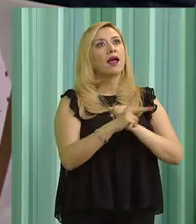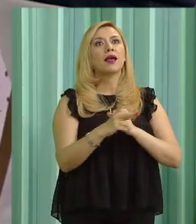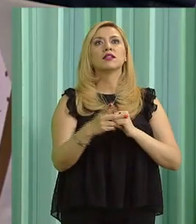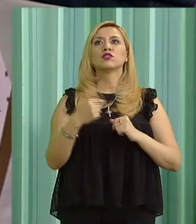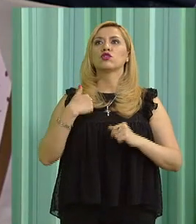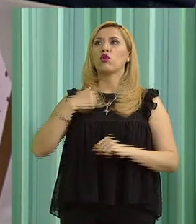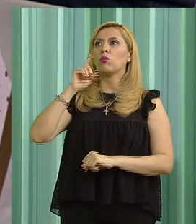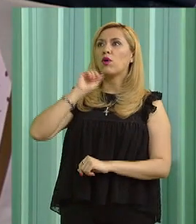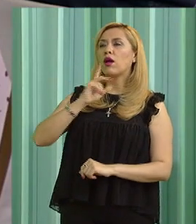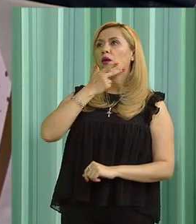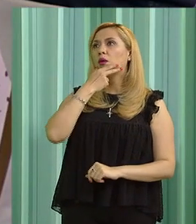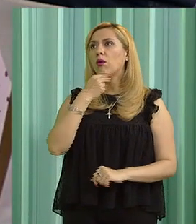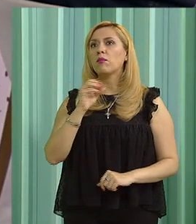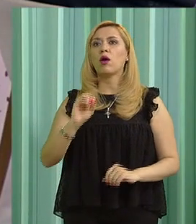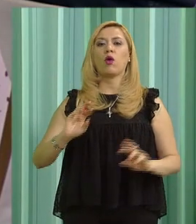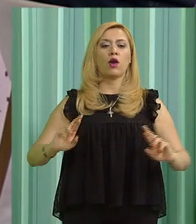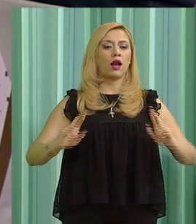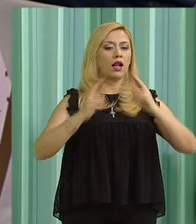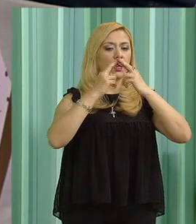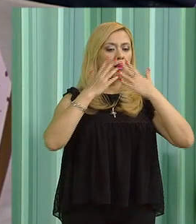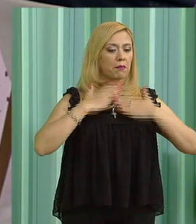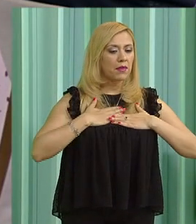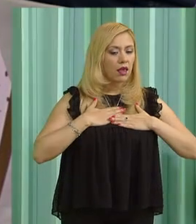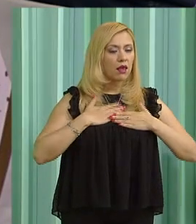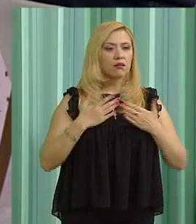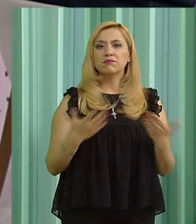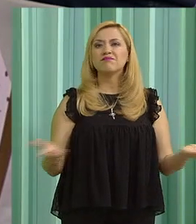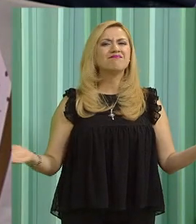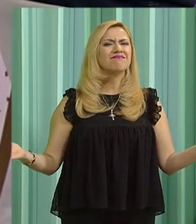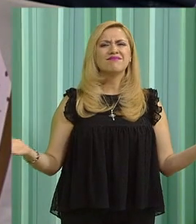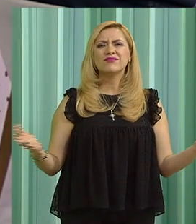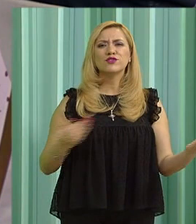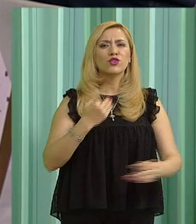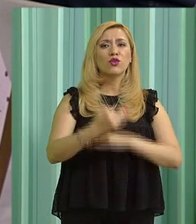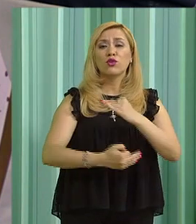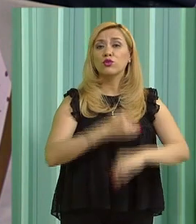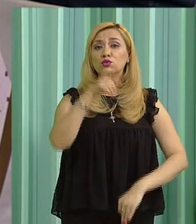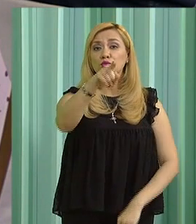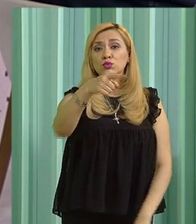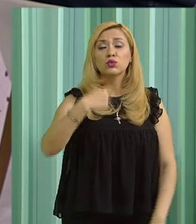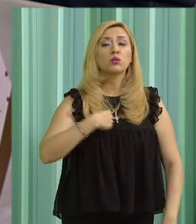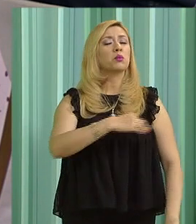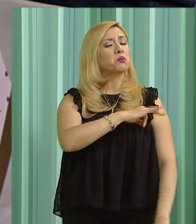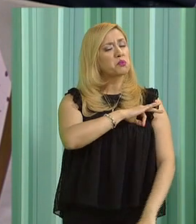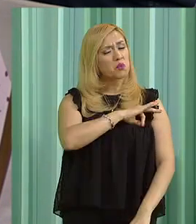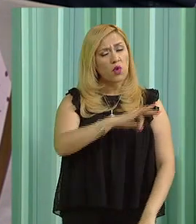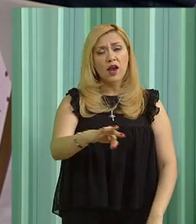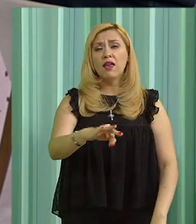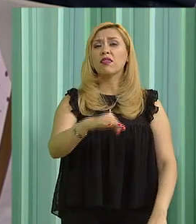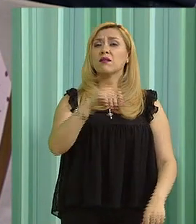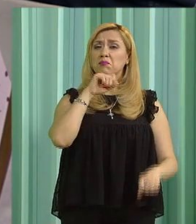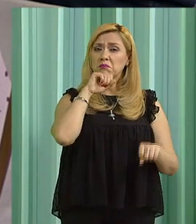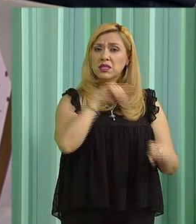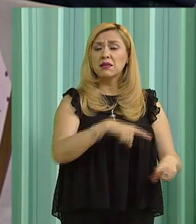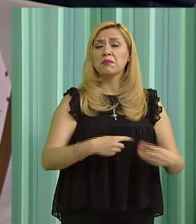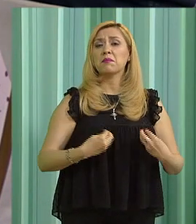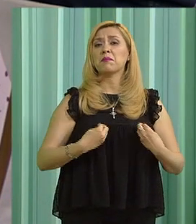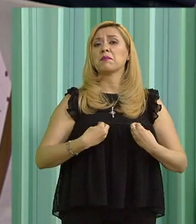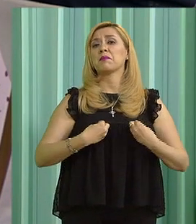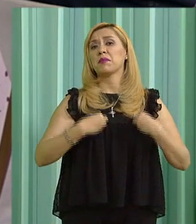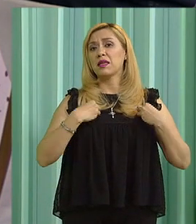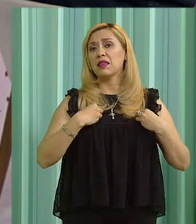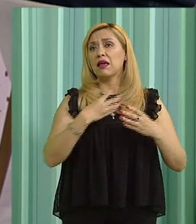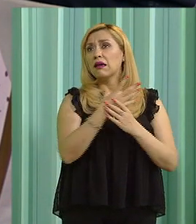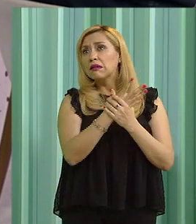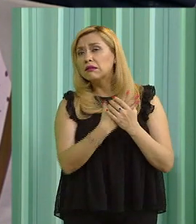sea, en cualquier momento algo puede cambiar tan radicalmente que todos nos volvamos una persona refugiada. Entonces es muy bonito tener esta